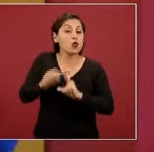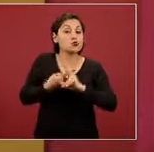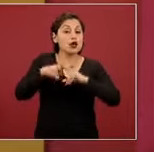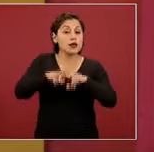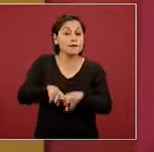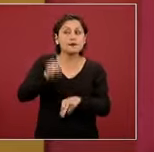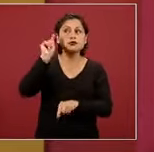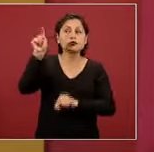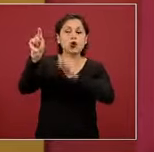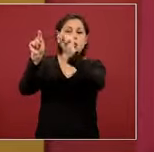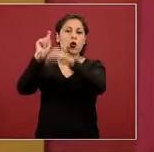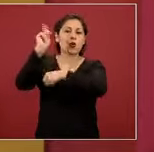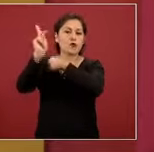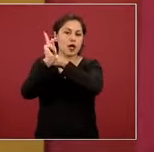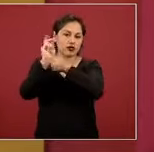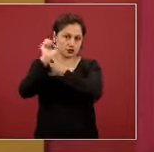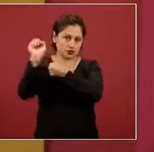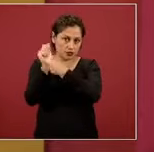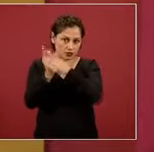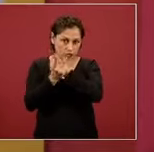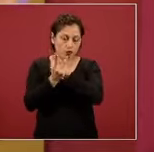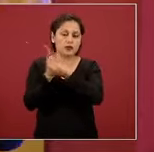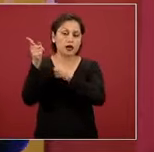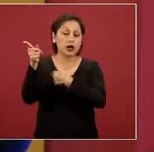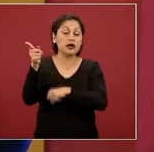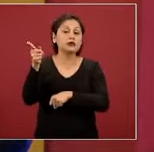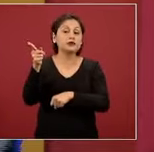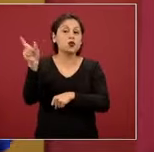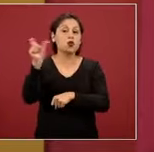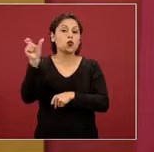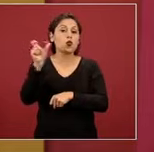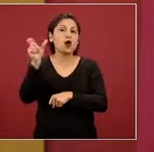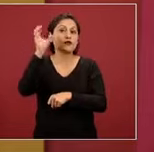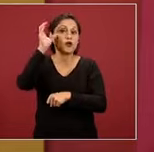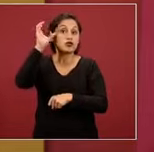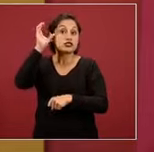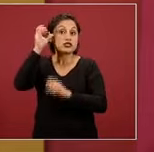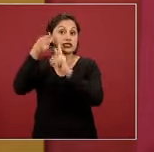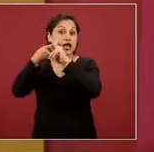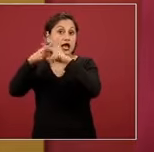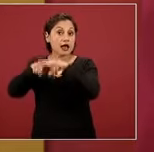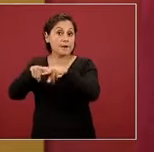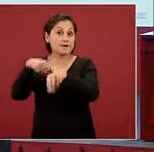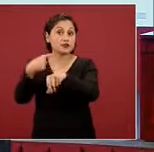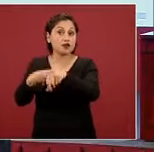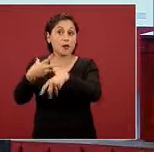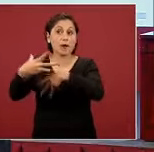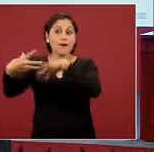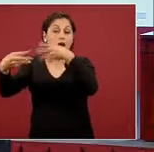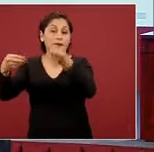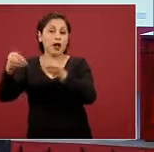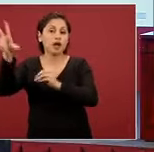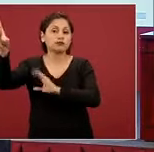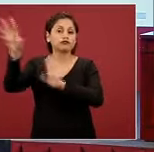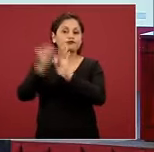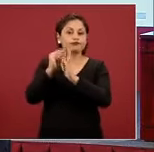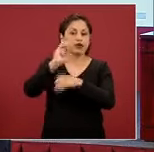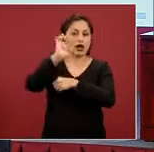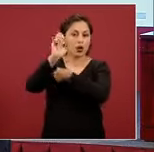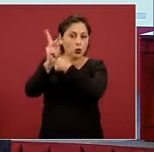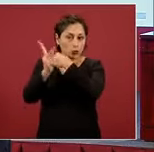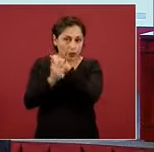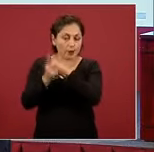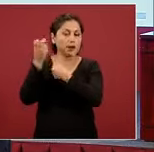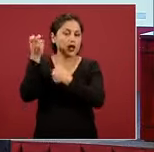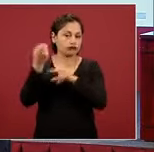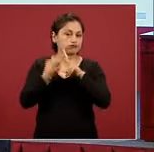europeos, que fueron los primeros que inmediatamente después de China y Estados Unidos tuvieron importantes epidemias de